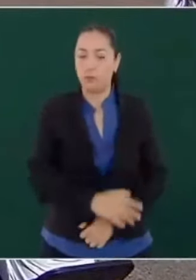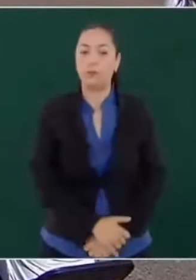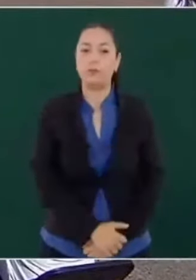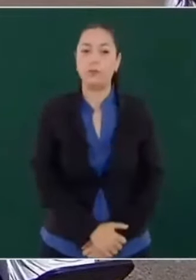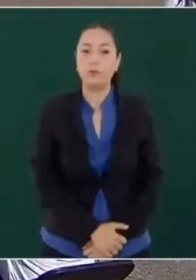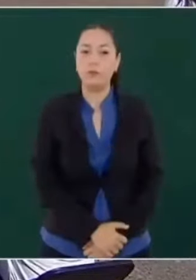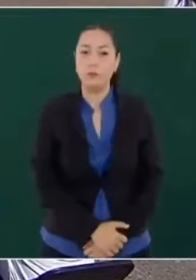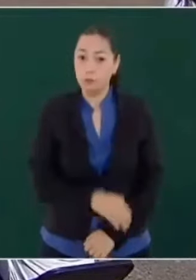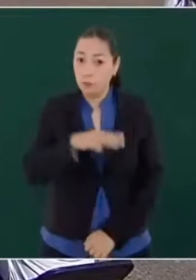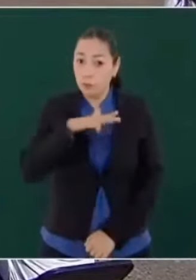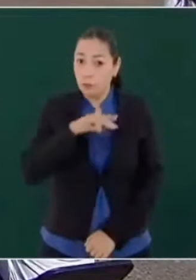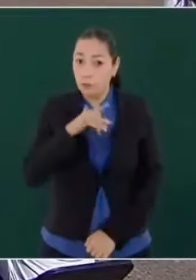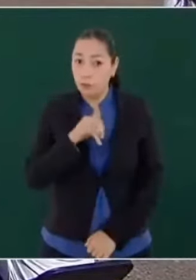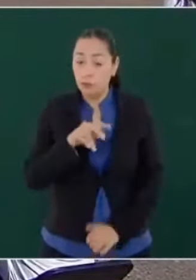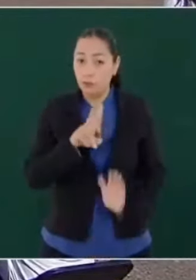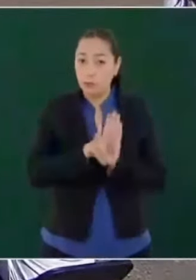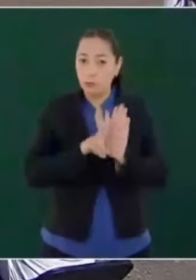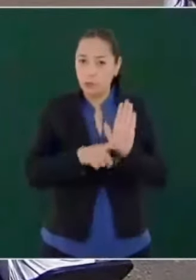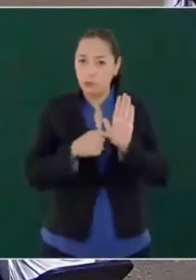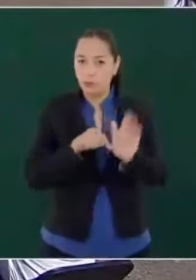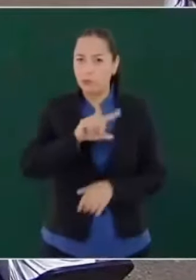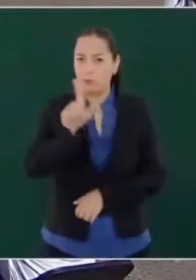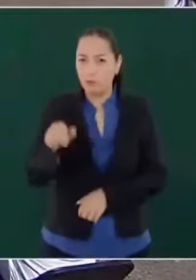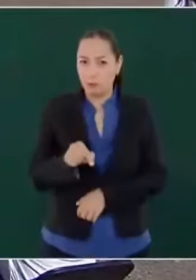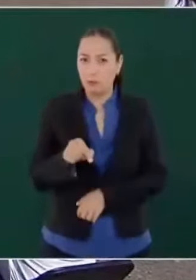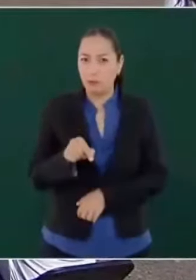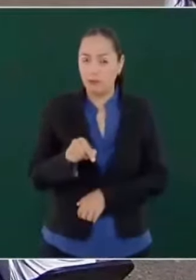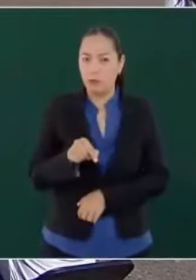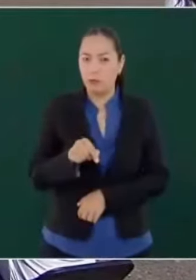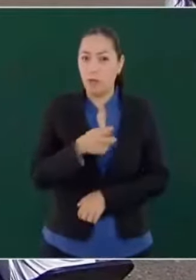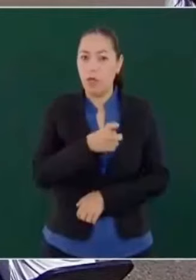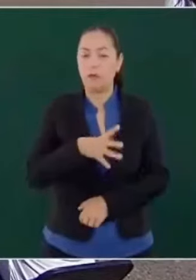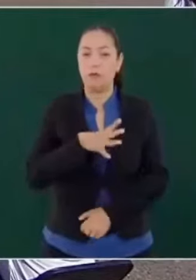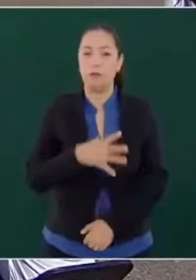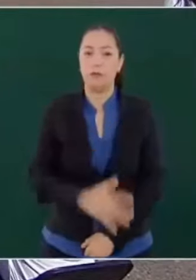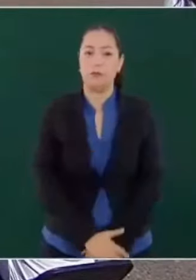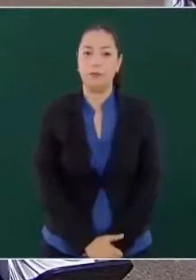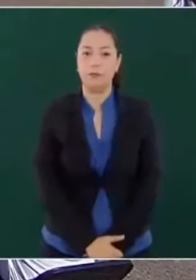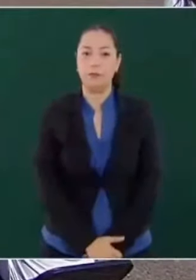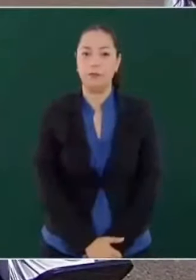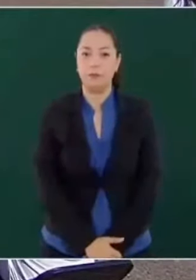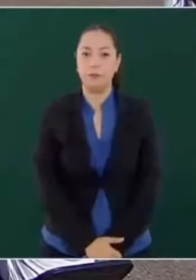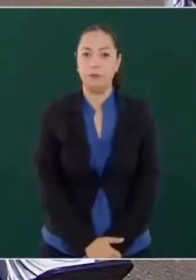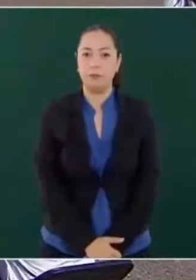Si lo tienen, si no, lo ponemos después. Sí, ahí está.